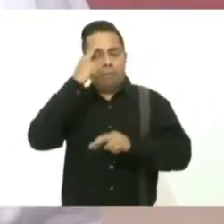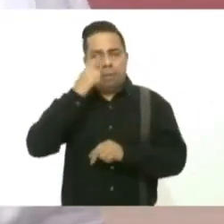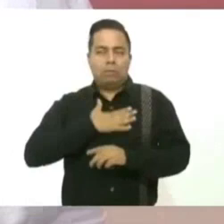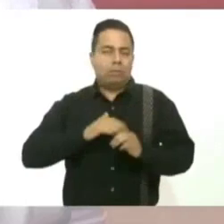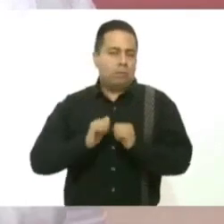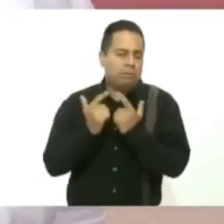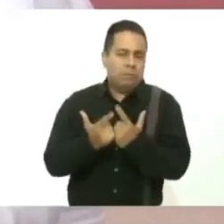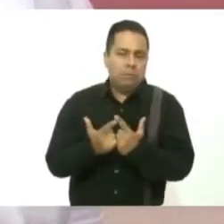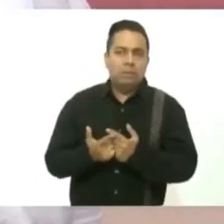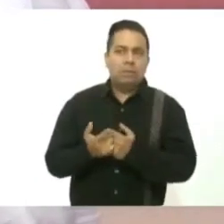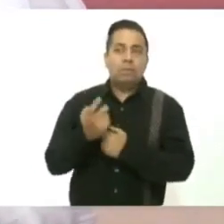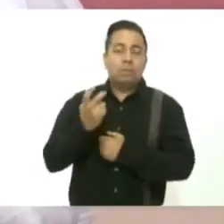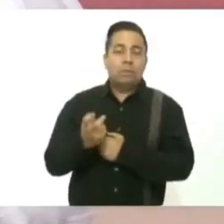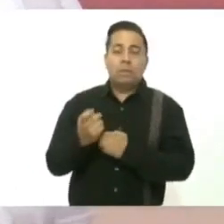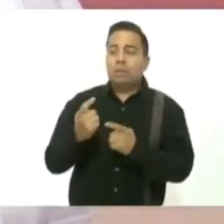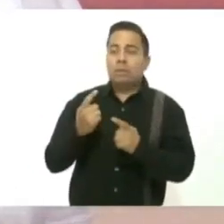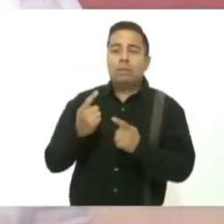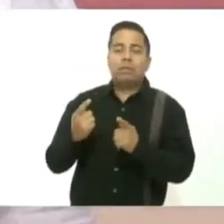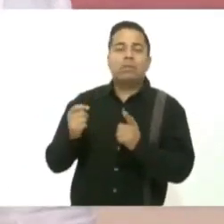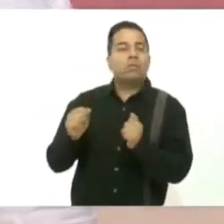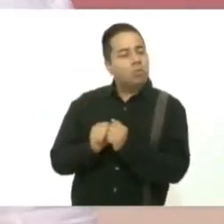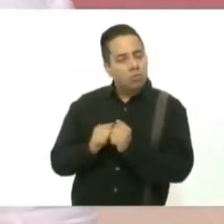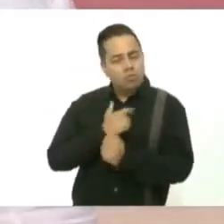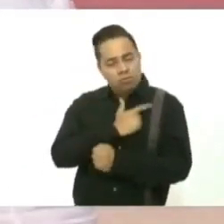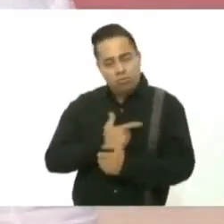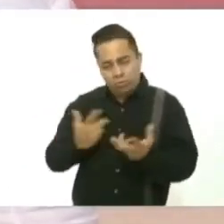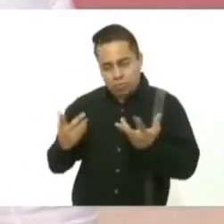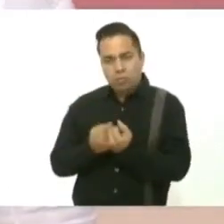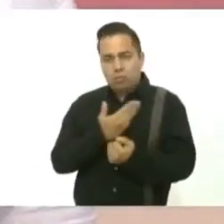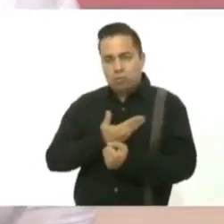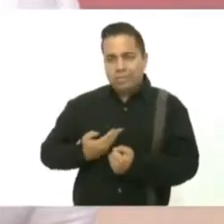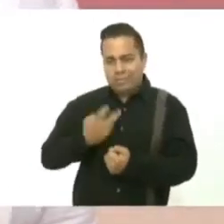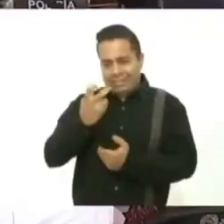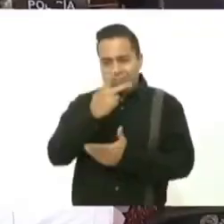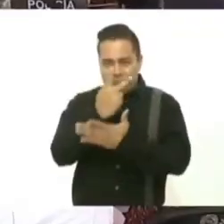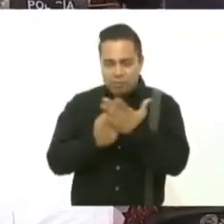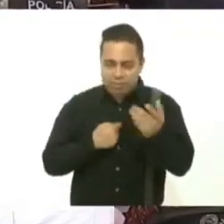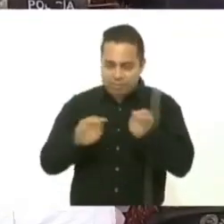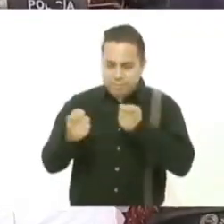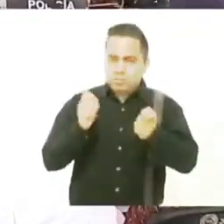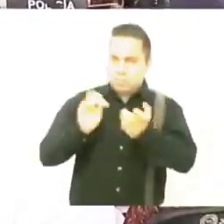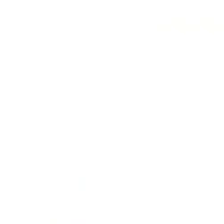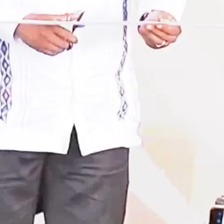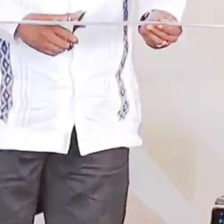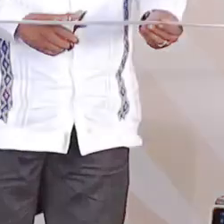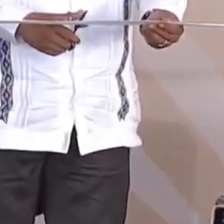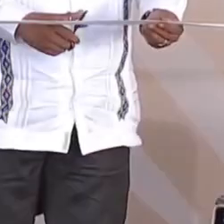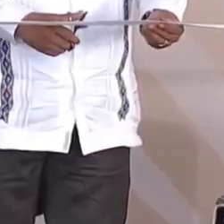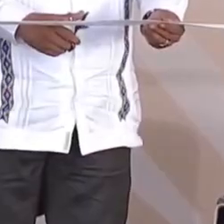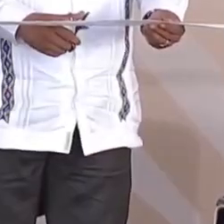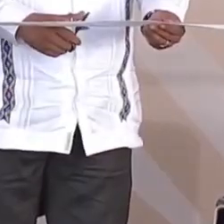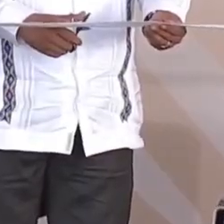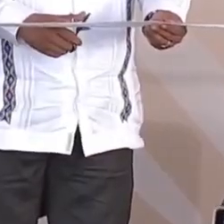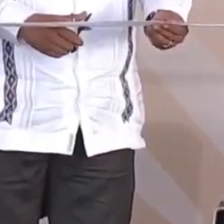social. Es un honor, presidente, haber sido parte de este programa. Muchísimas gracias, presidente.